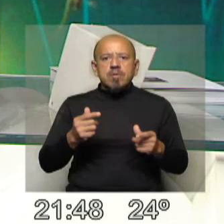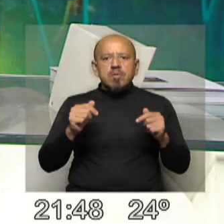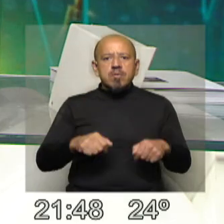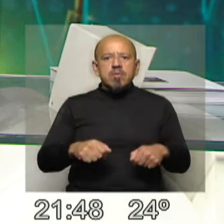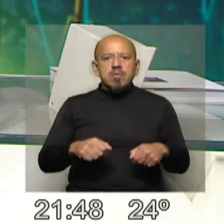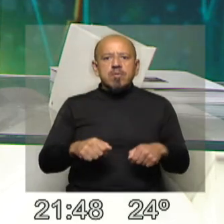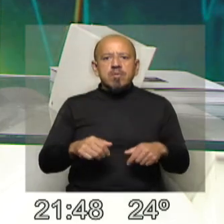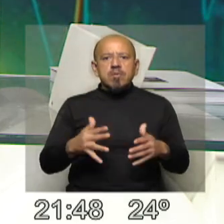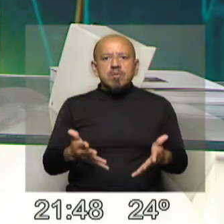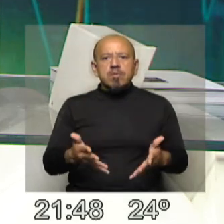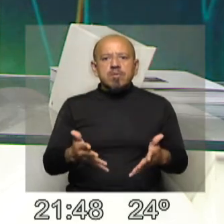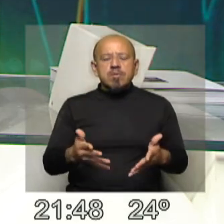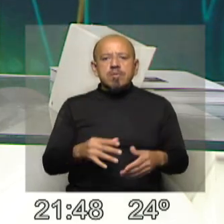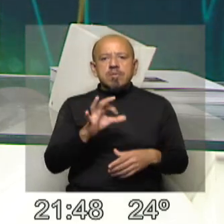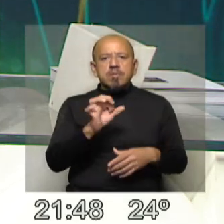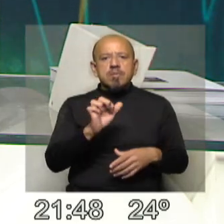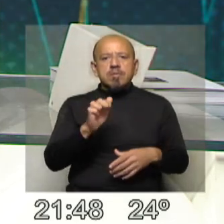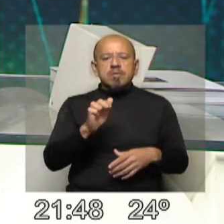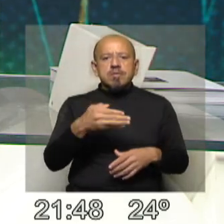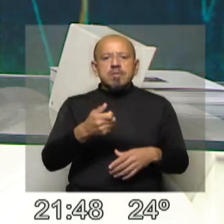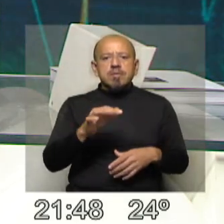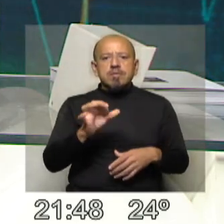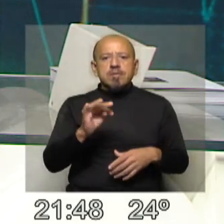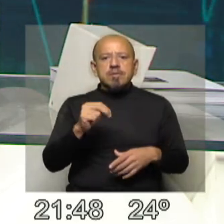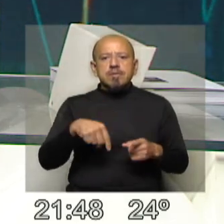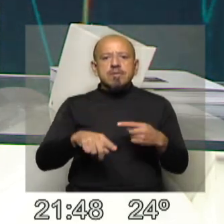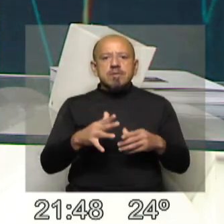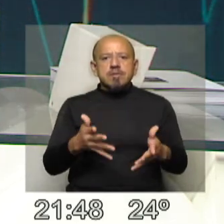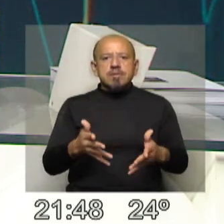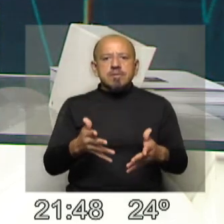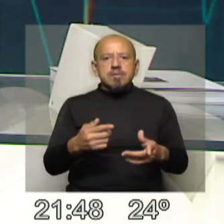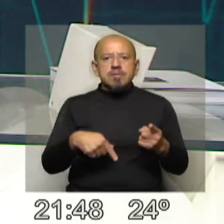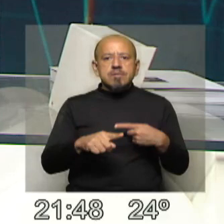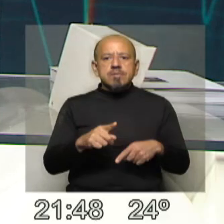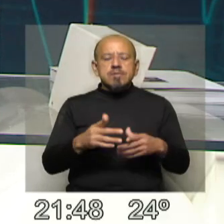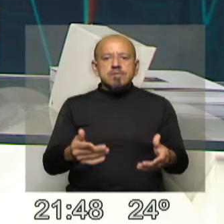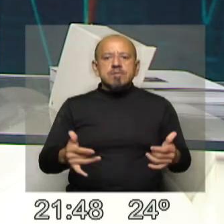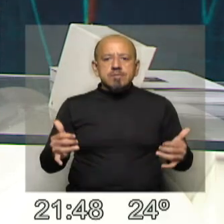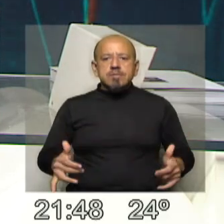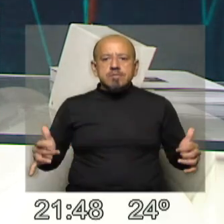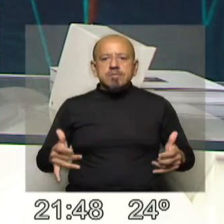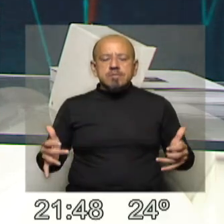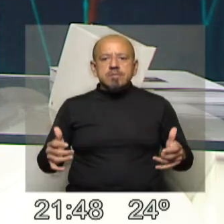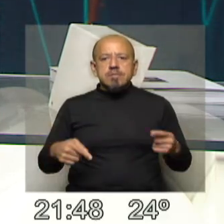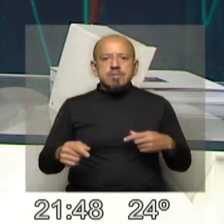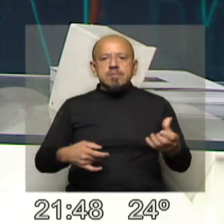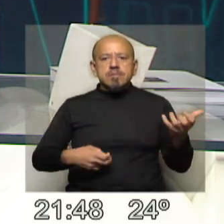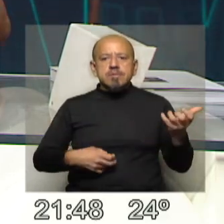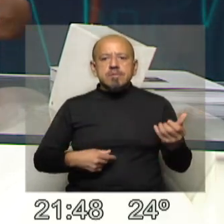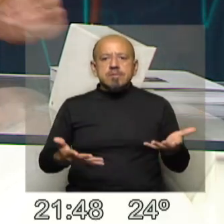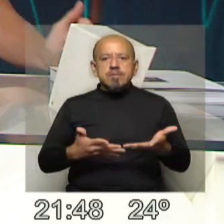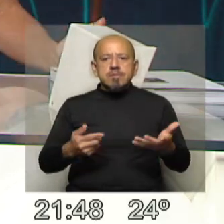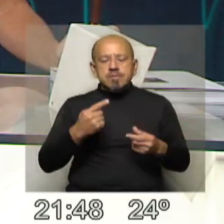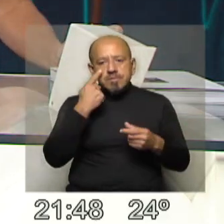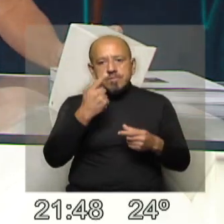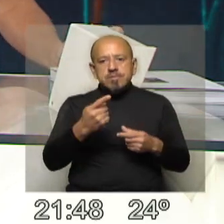está acompañado por Sebastián Mederos y también por Carlos Gómez. Sebastián Mederos en el bandoneón y Carlos Gómez en la guitarra, así que vamos